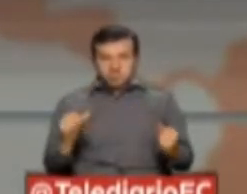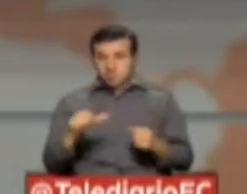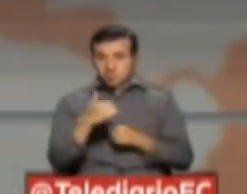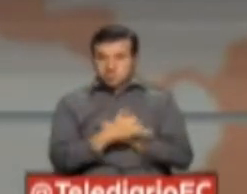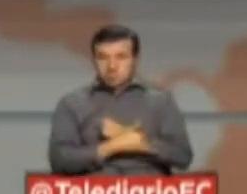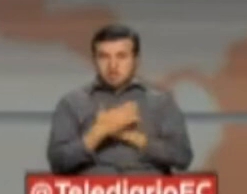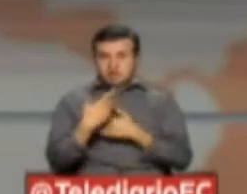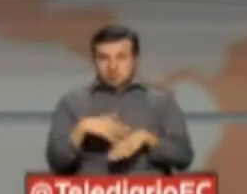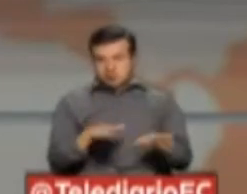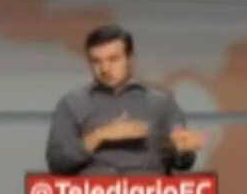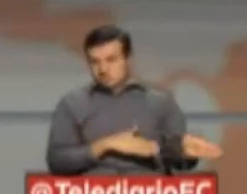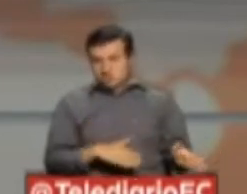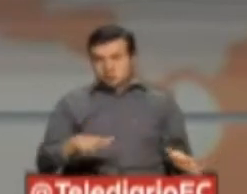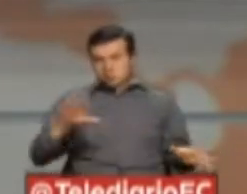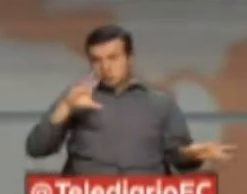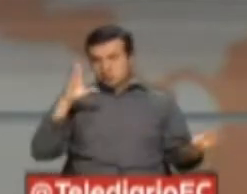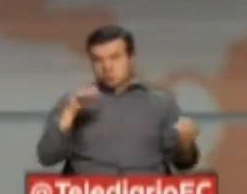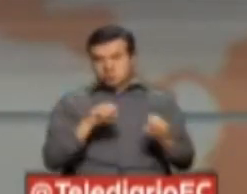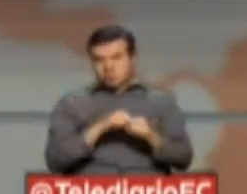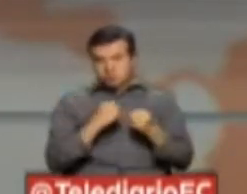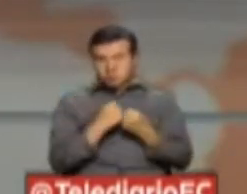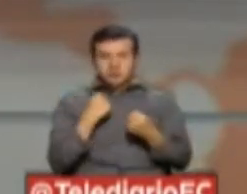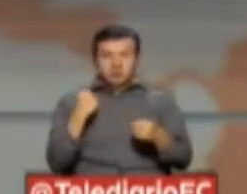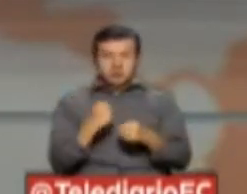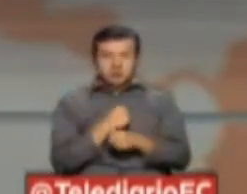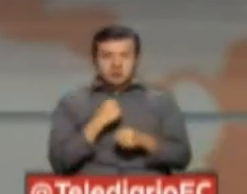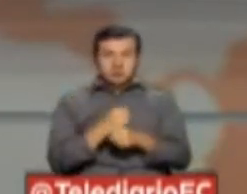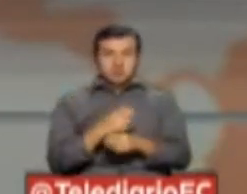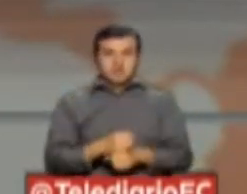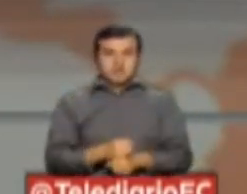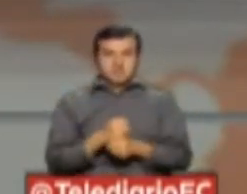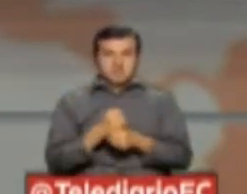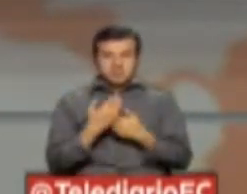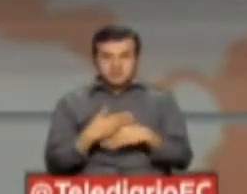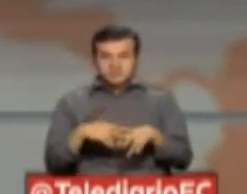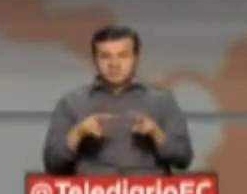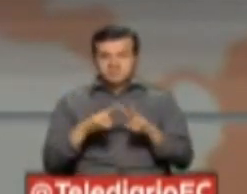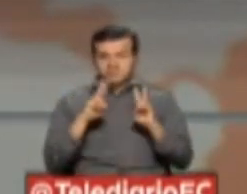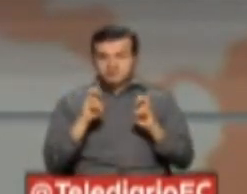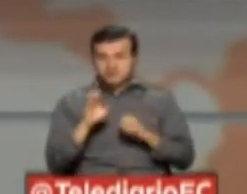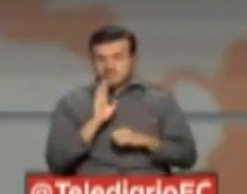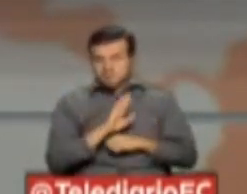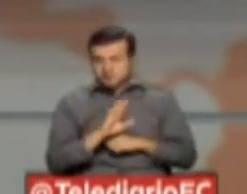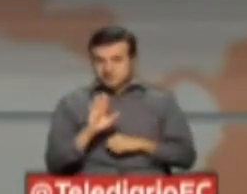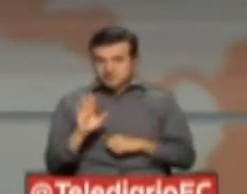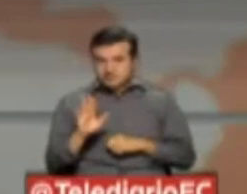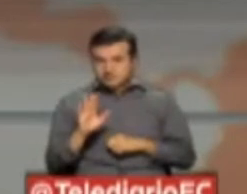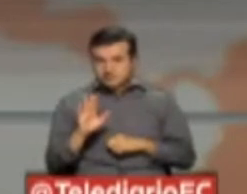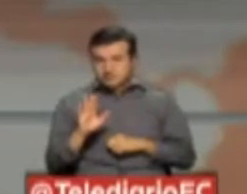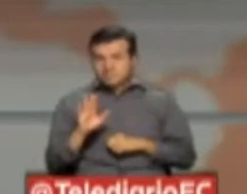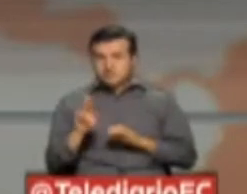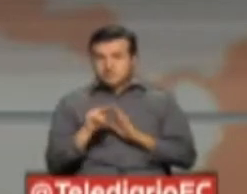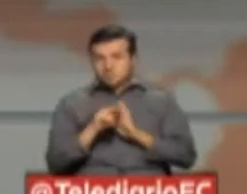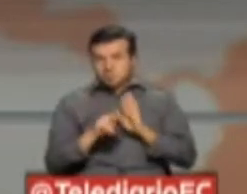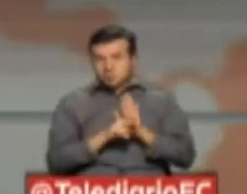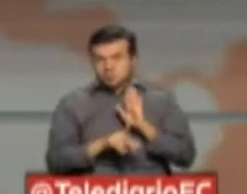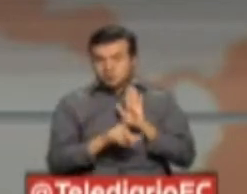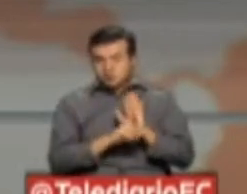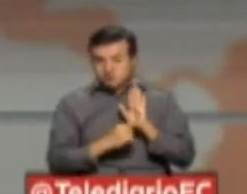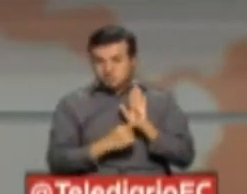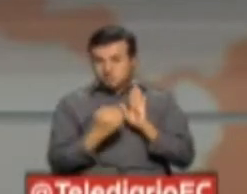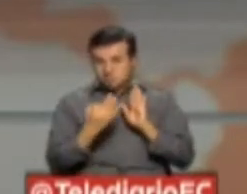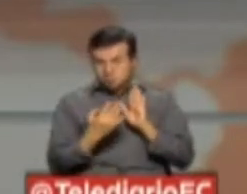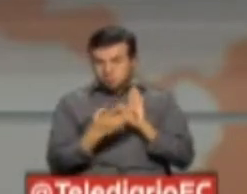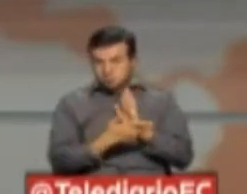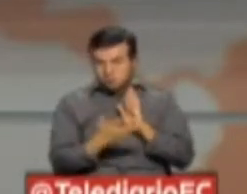la implicación de toda la sociedad trabajando por la seguridad vial enmarcados dentro de la norma jurídica vamos a